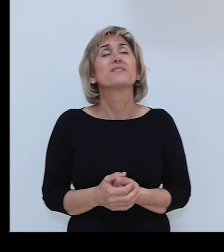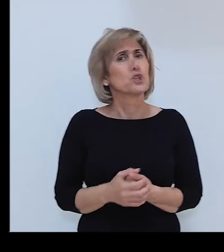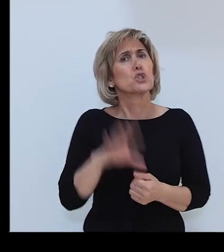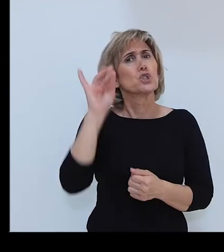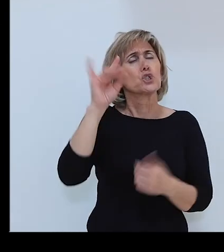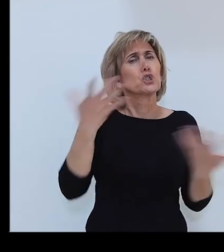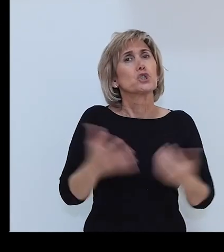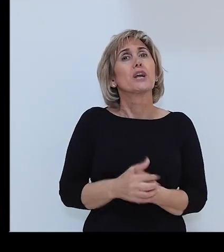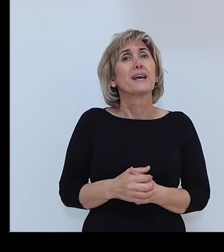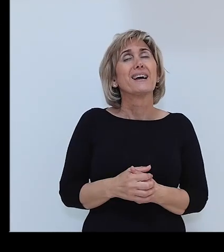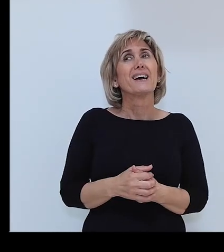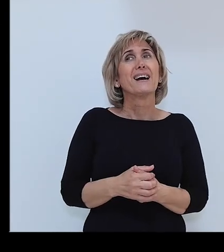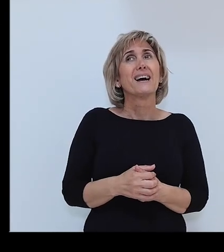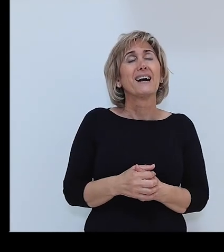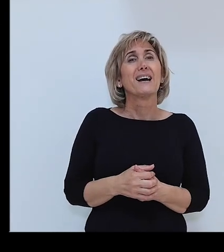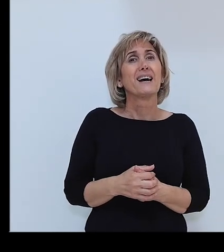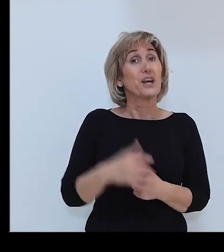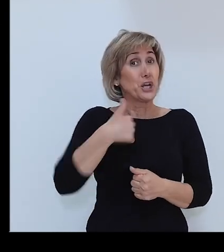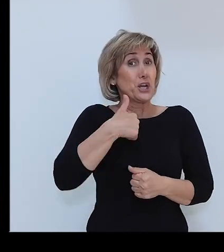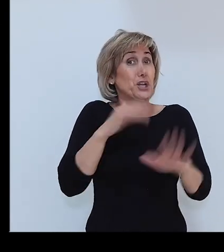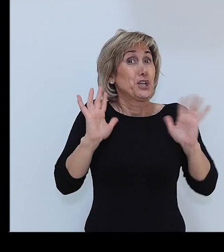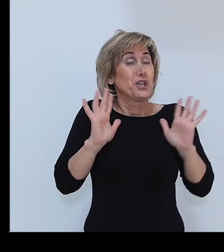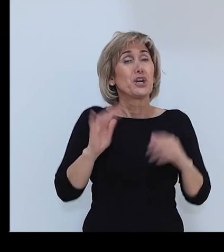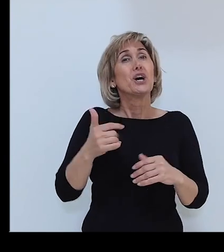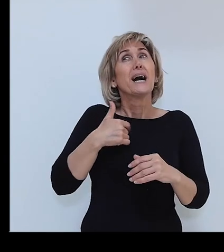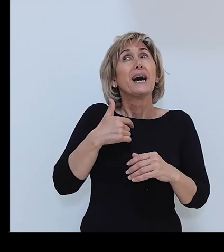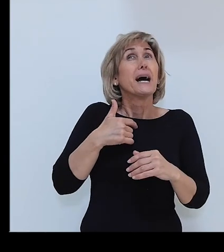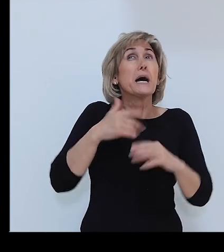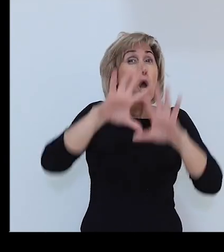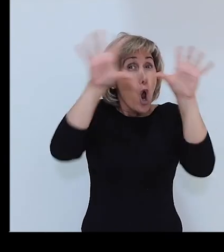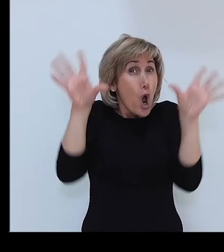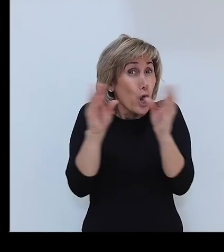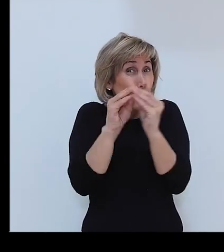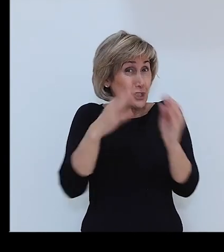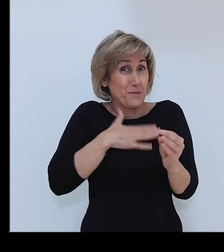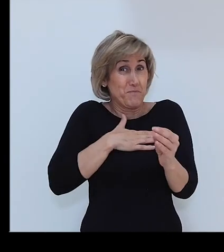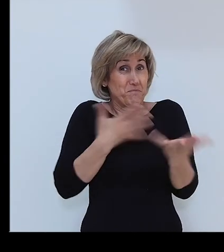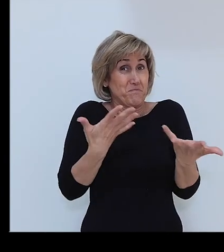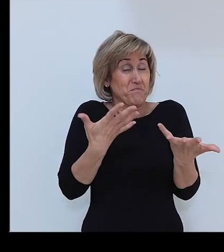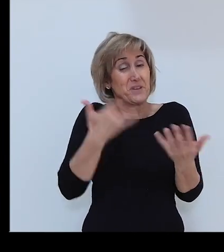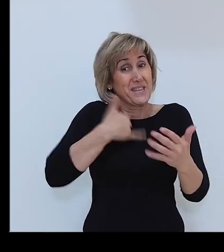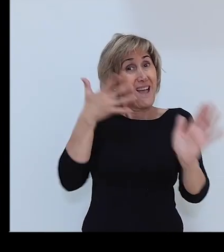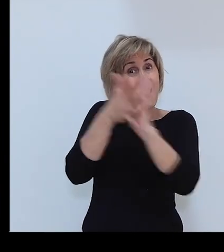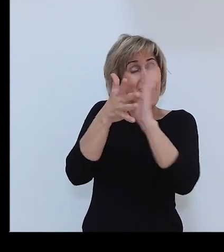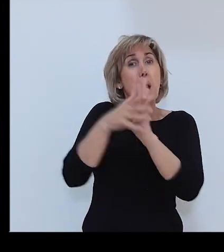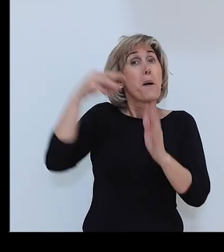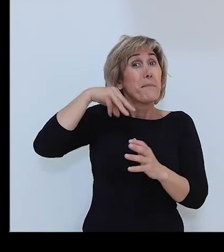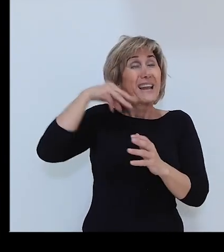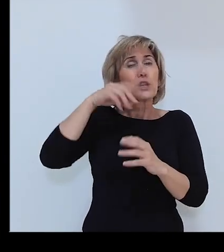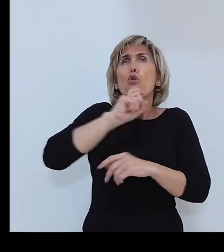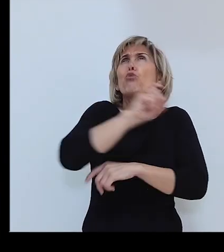la hora, pues lo que nos quedan son 5 minutitos para que se termine la hora. Sí, sí, sí, vamos, yo lo